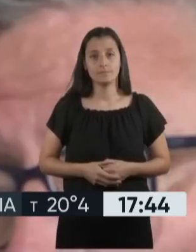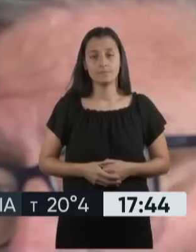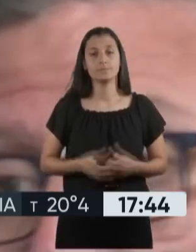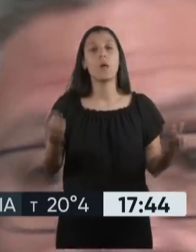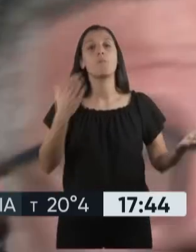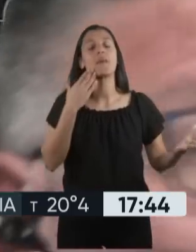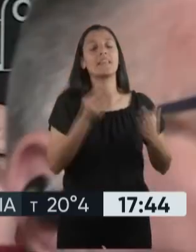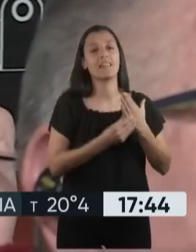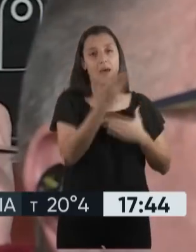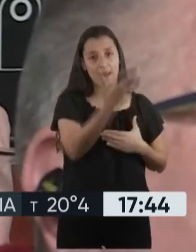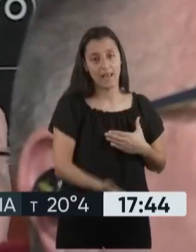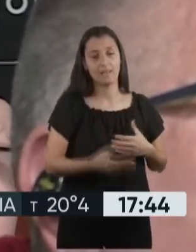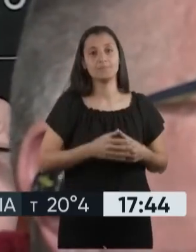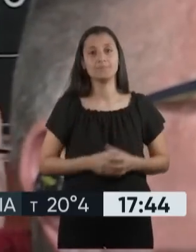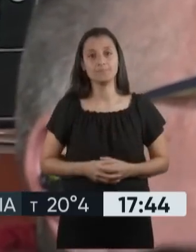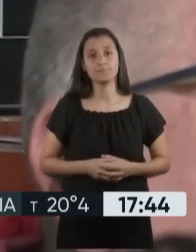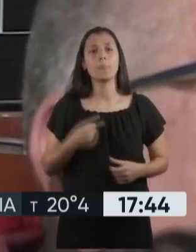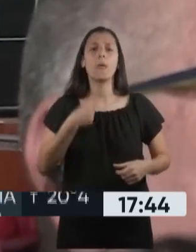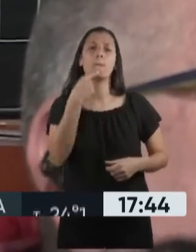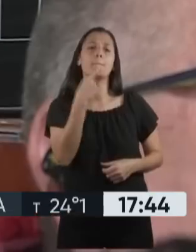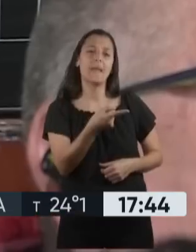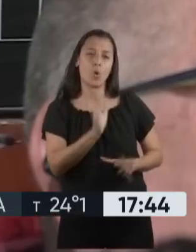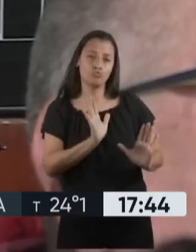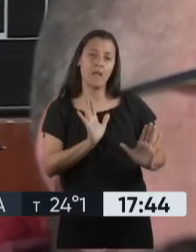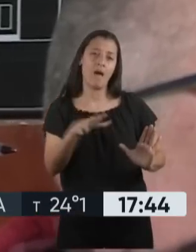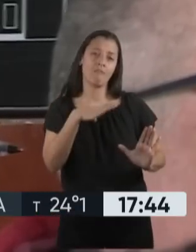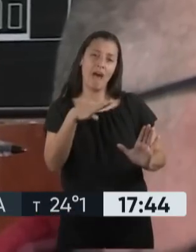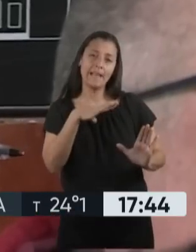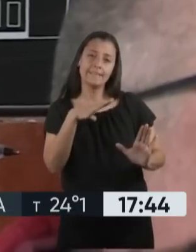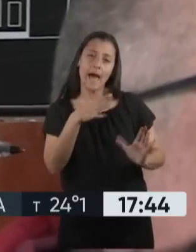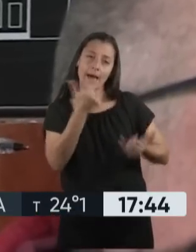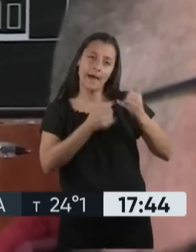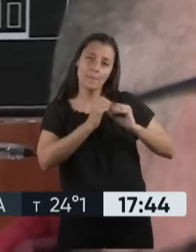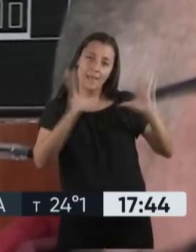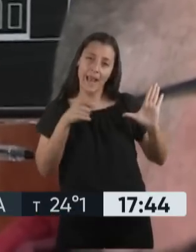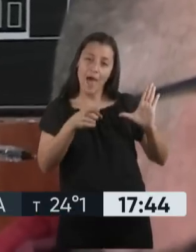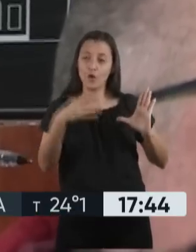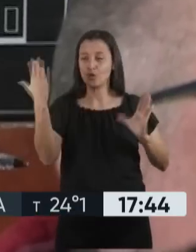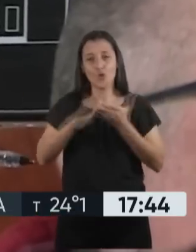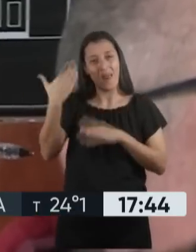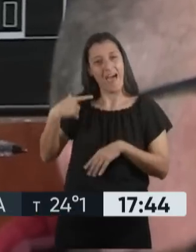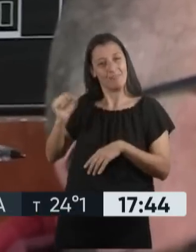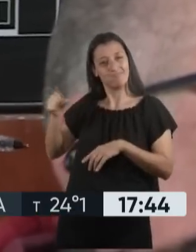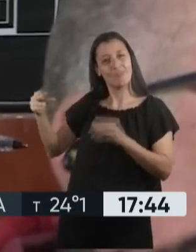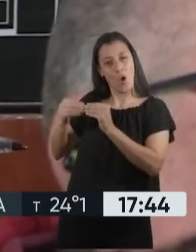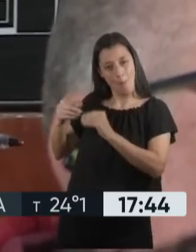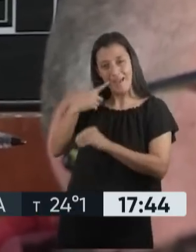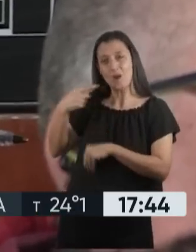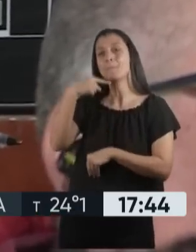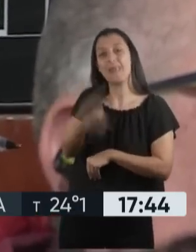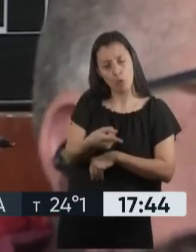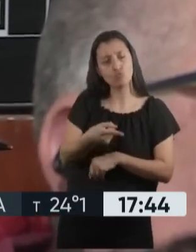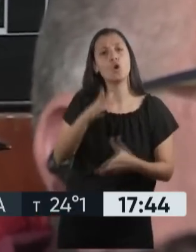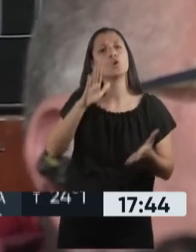Buenas tardes, portavoz. Consultarle una pregunta que quedó picando de un colega respecto a lo que había dicho Juan